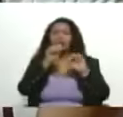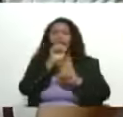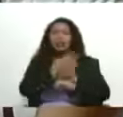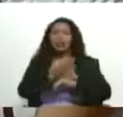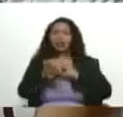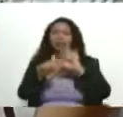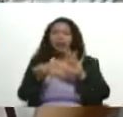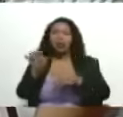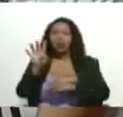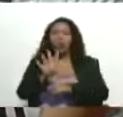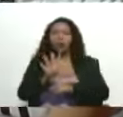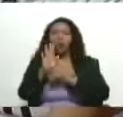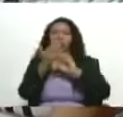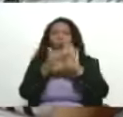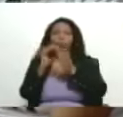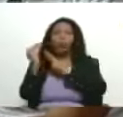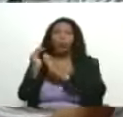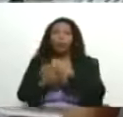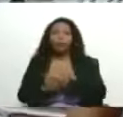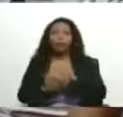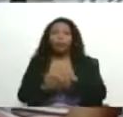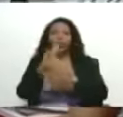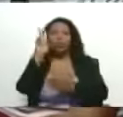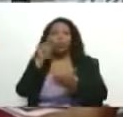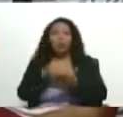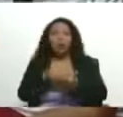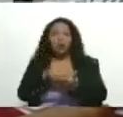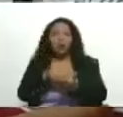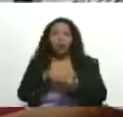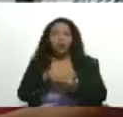2.364 comunidades.